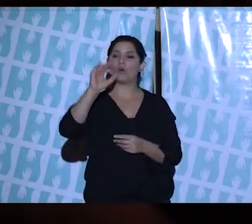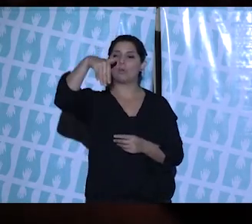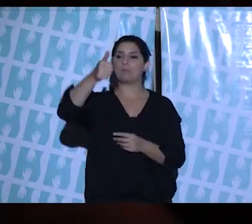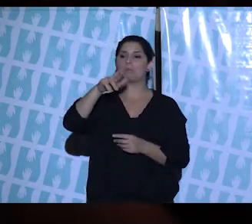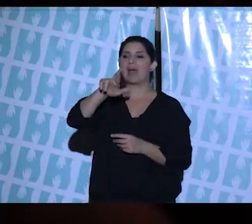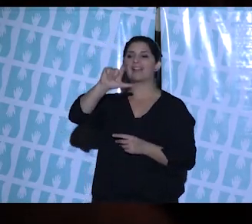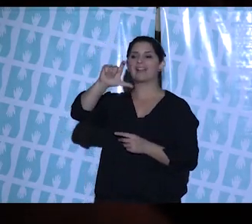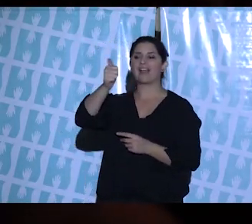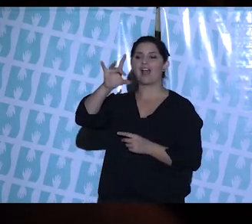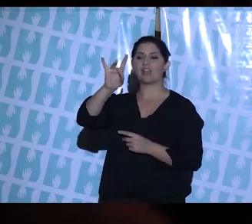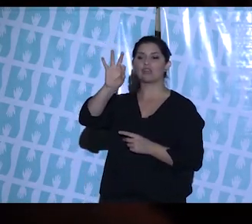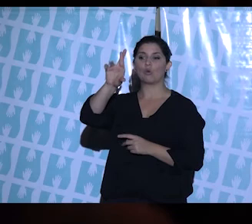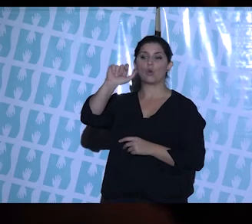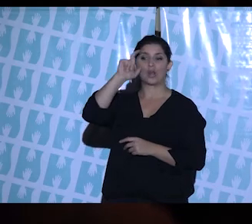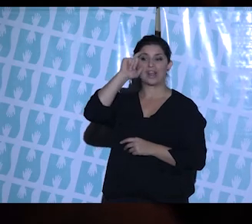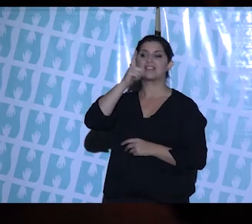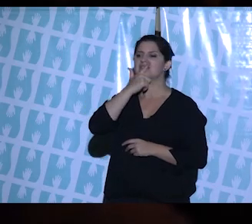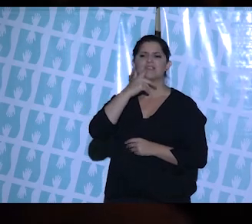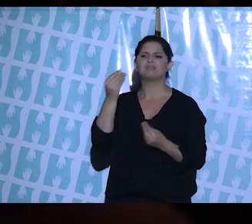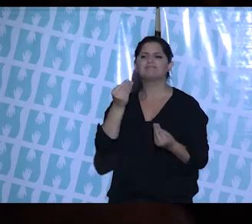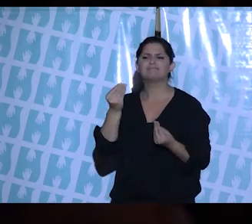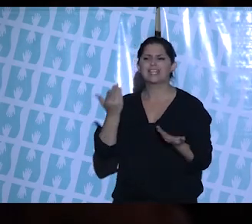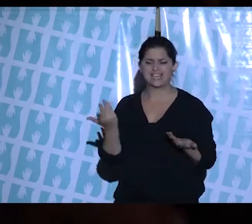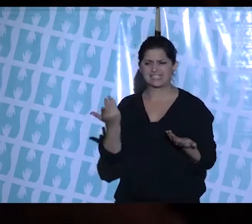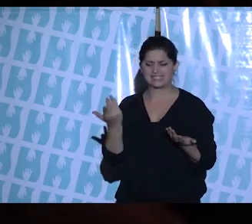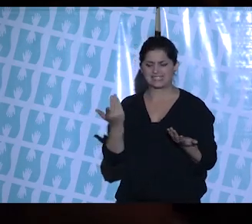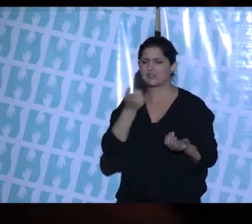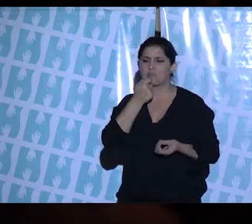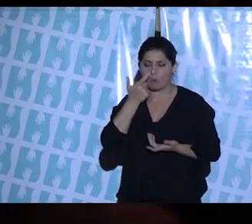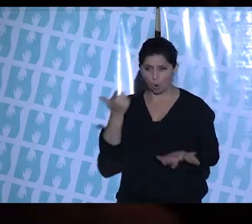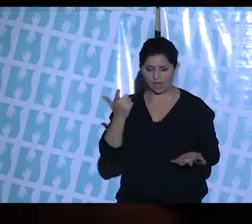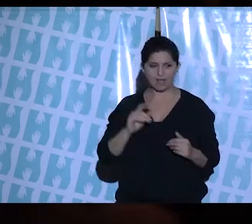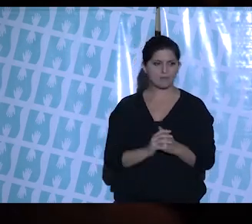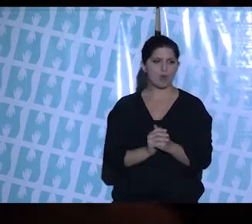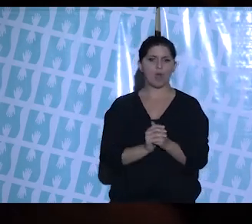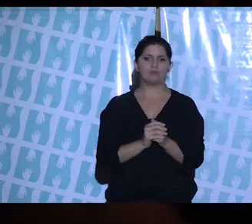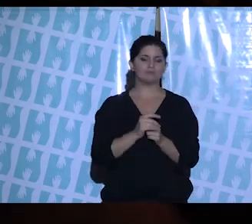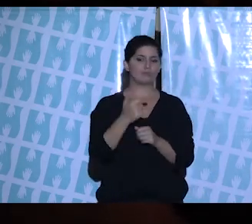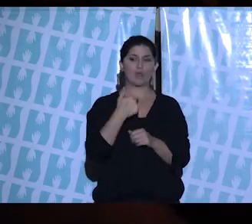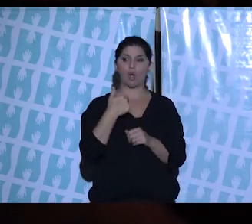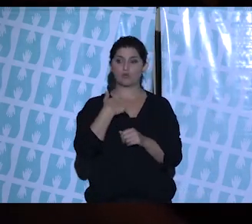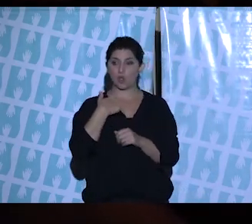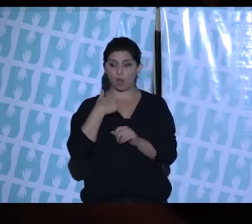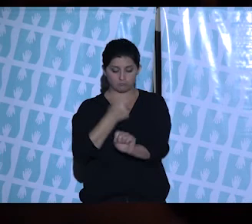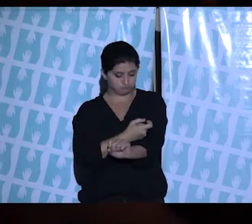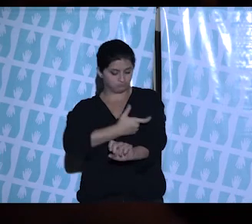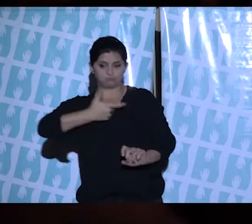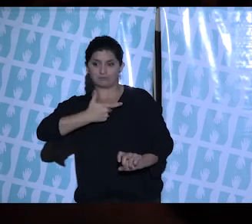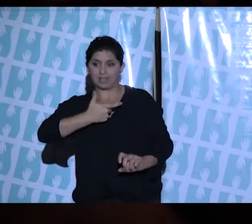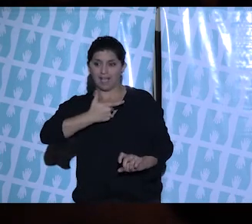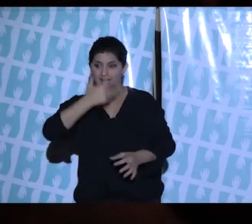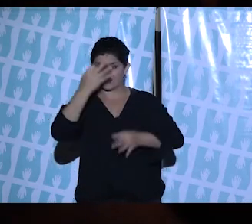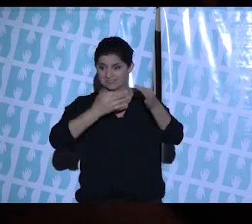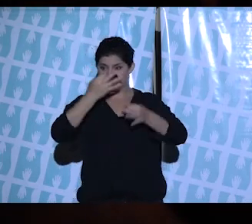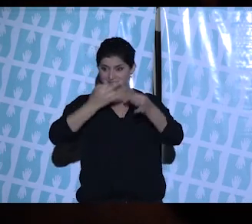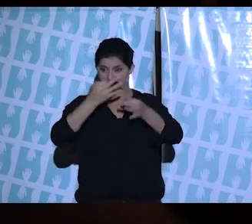biomarcadores. ¿Qué es un biomarcador? Por ejemplo, yo le saco sangre a un individuo y le mido la